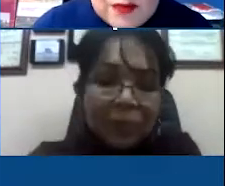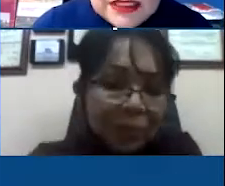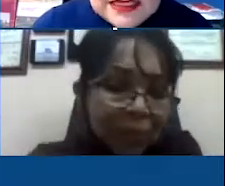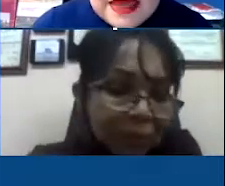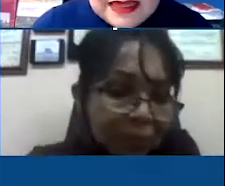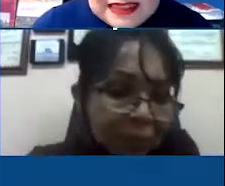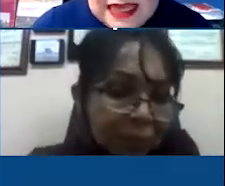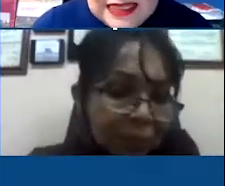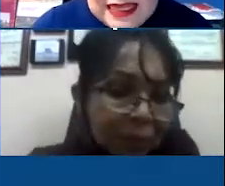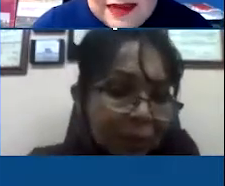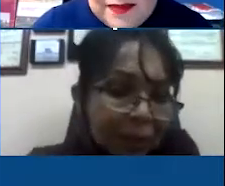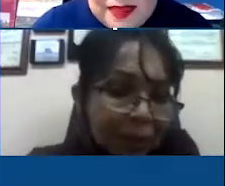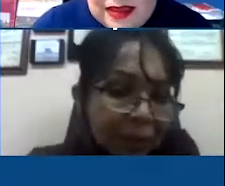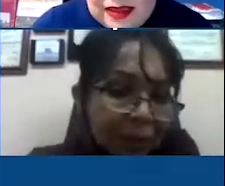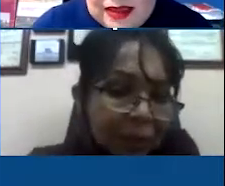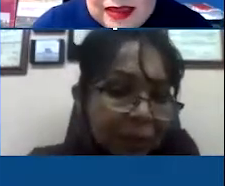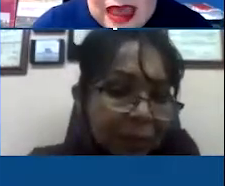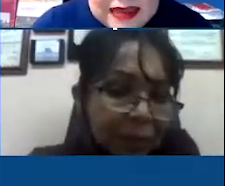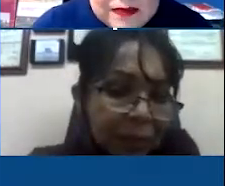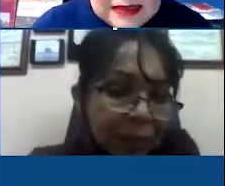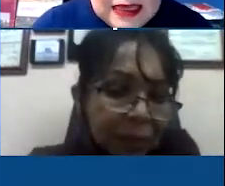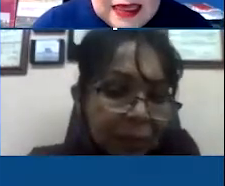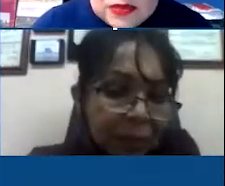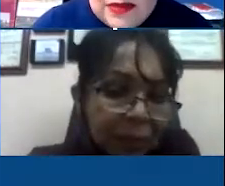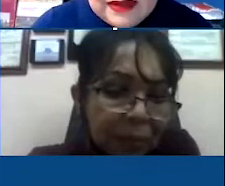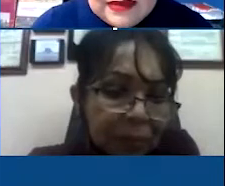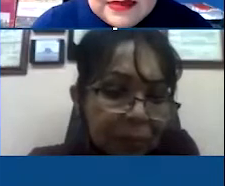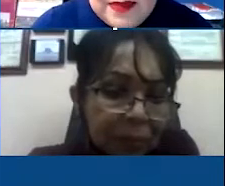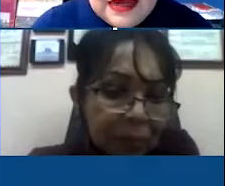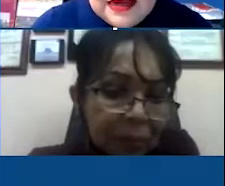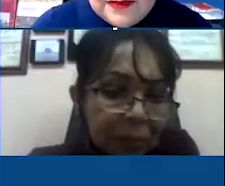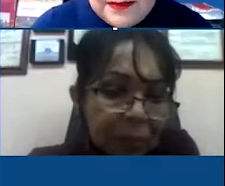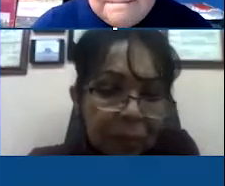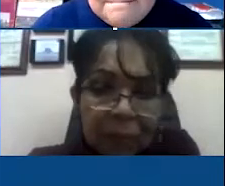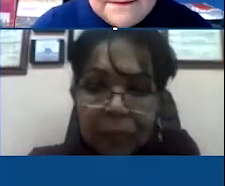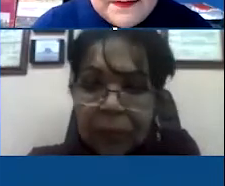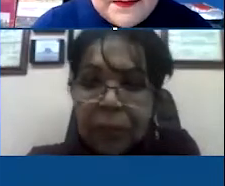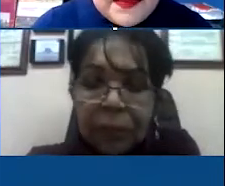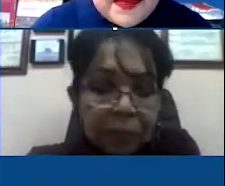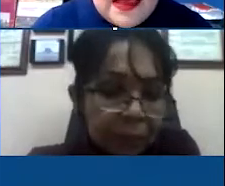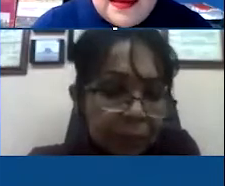bien, muchísimas gracias. ¿Alguien más que guste participar?